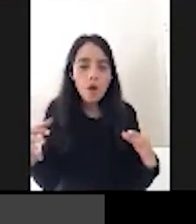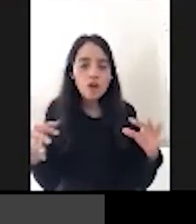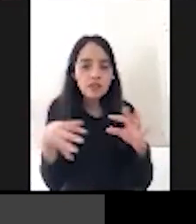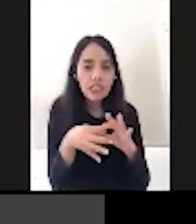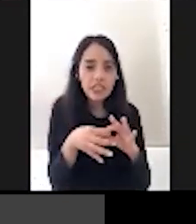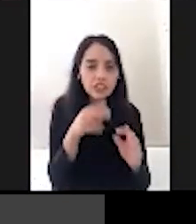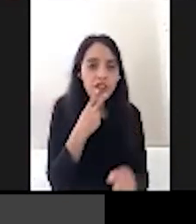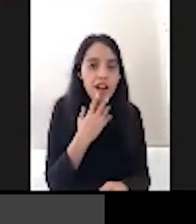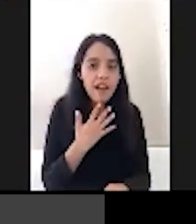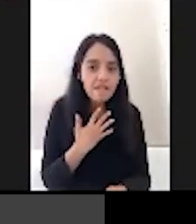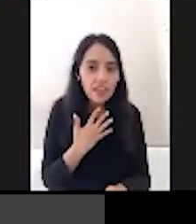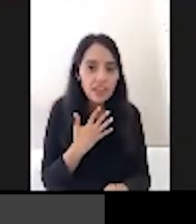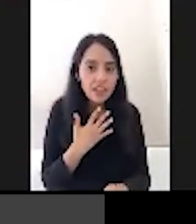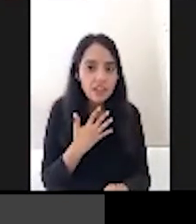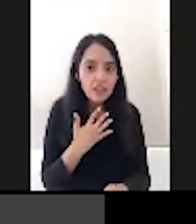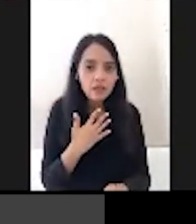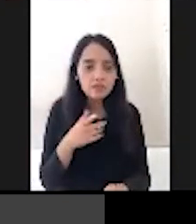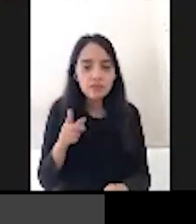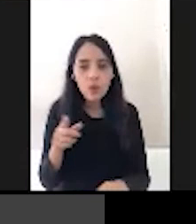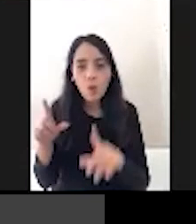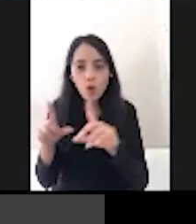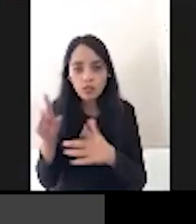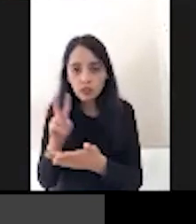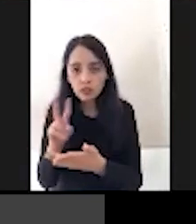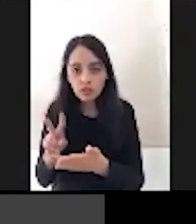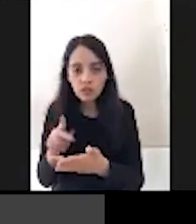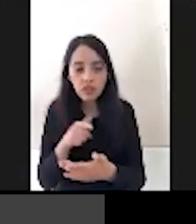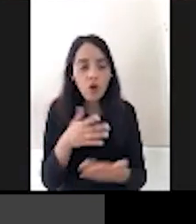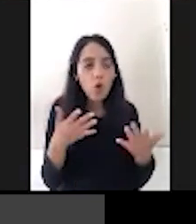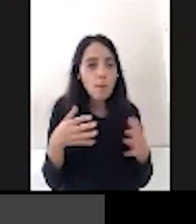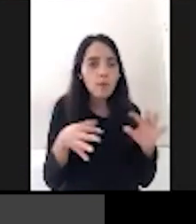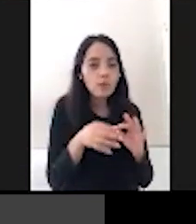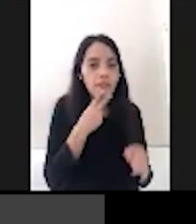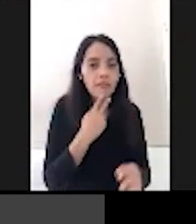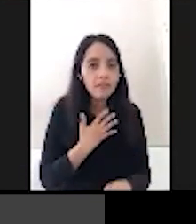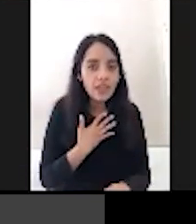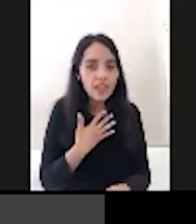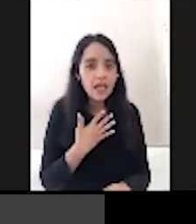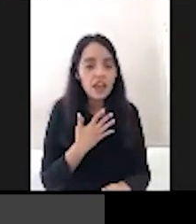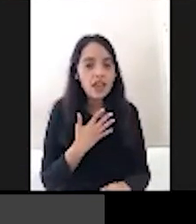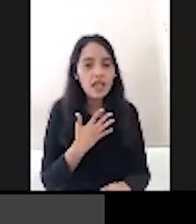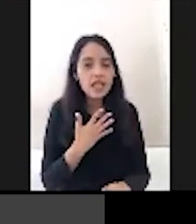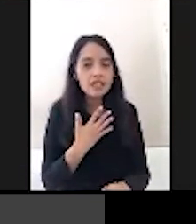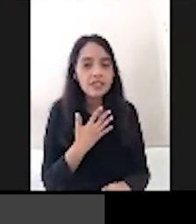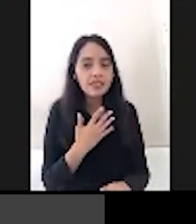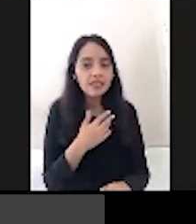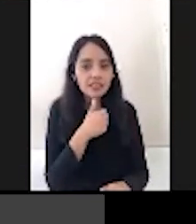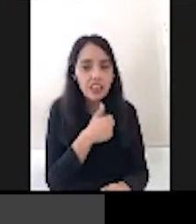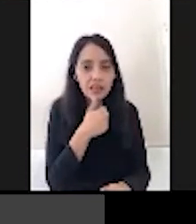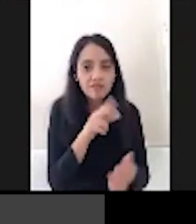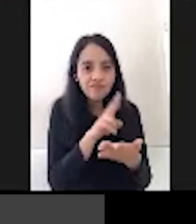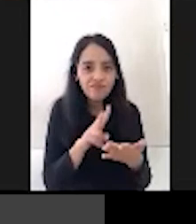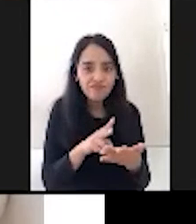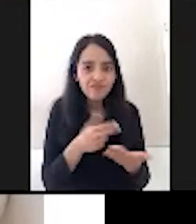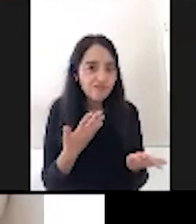para leer en una pantalla de computador, en el contexto de un escenario de rehabilitación, a las tareas de lectura que realizamos en la